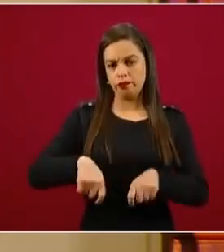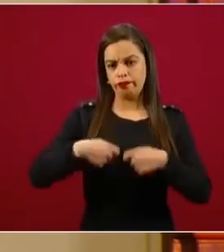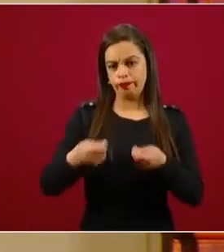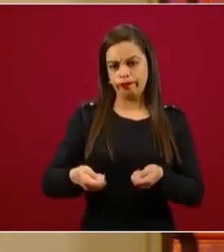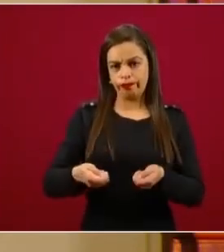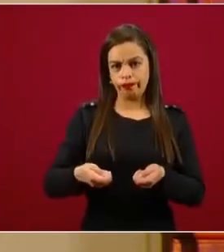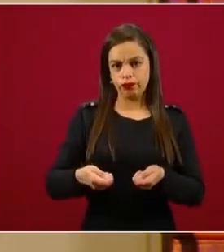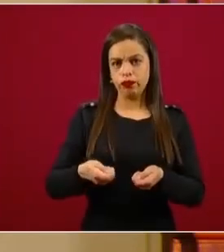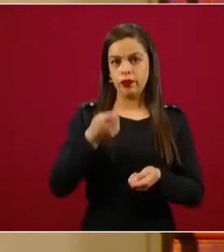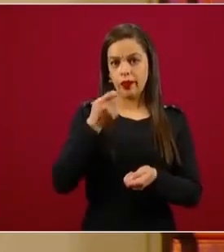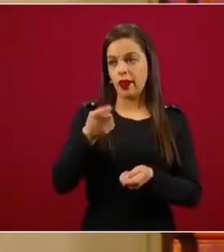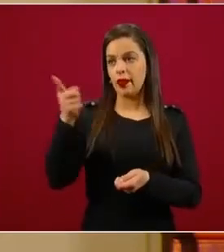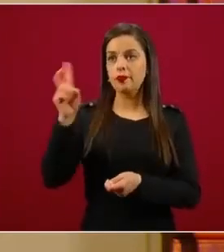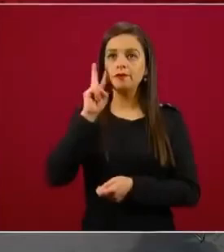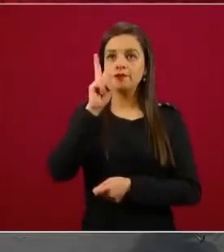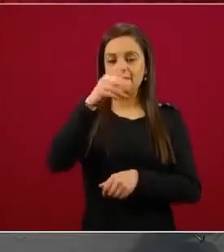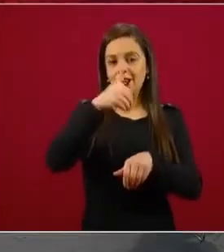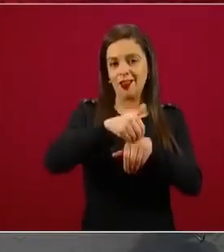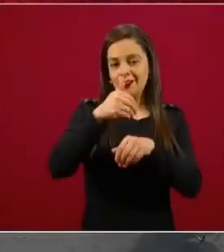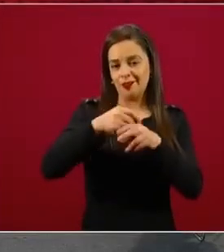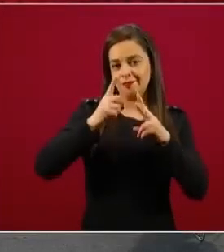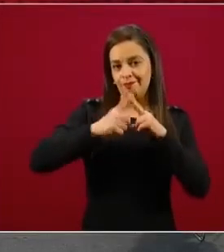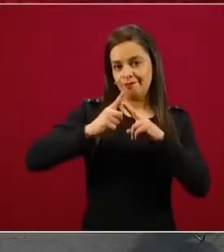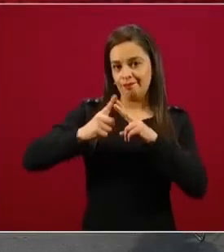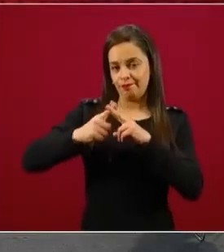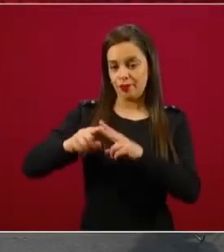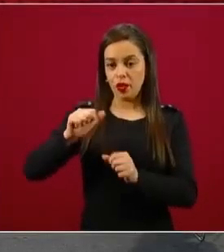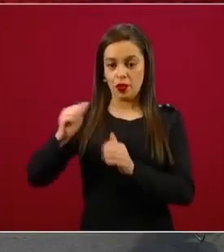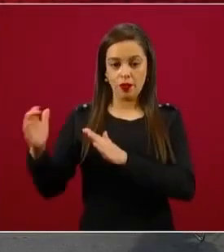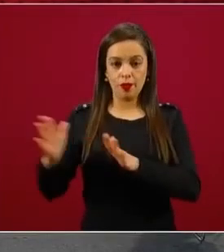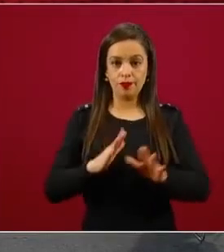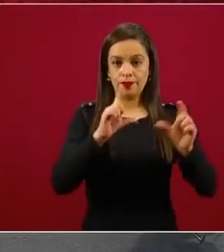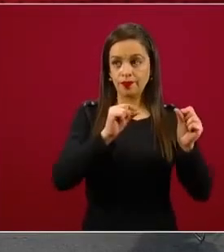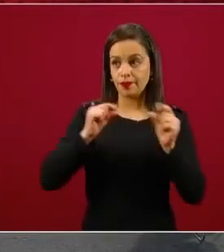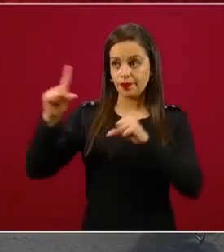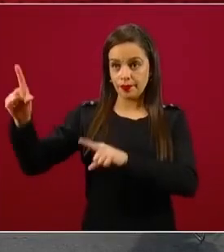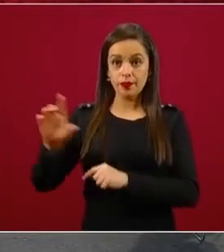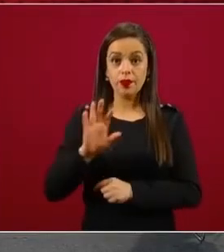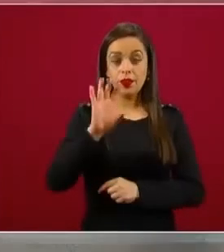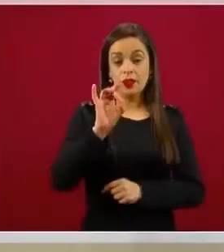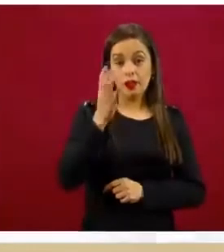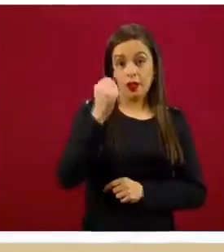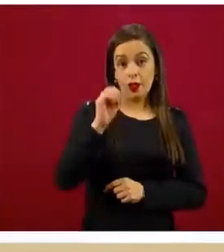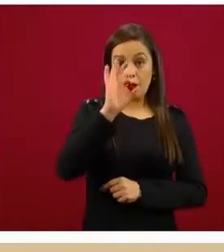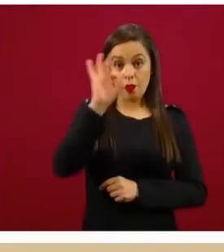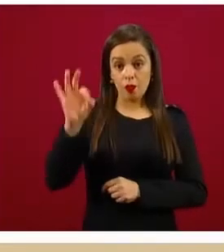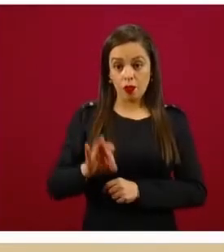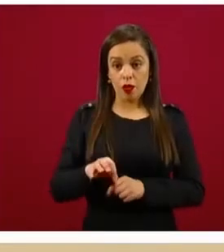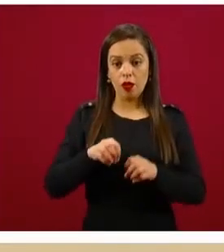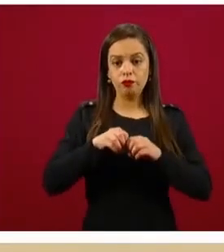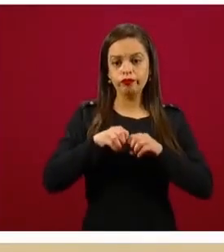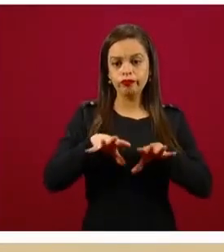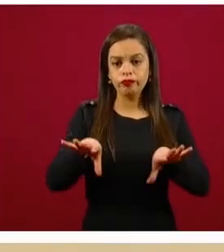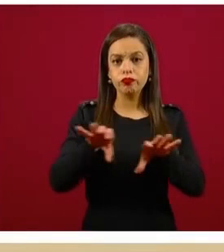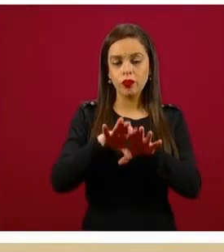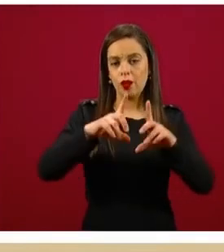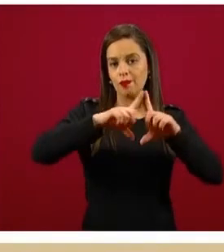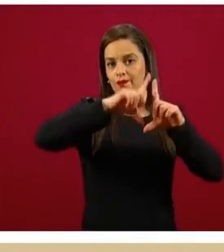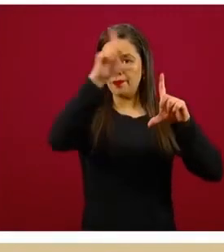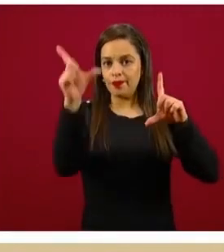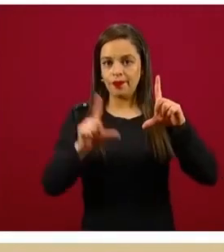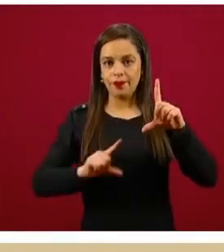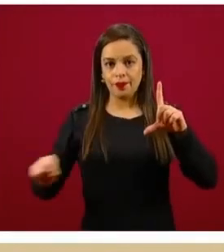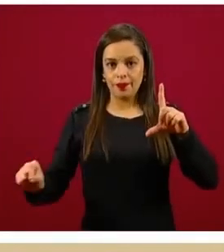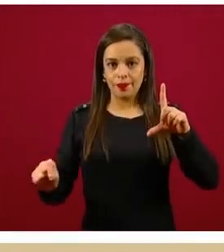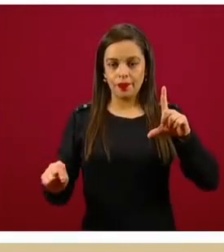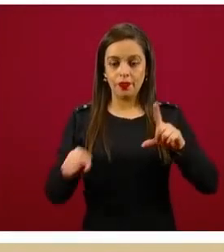estos números. En la siguiente diapositiva veremos ese 39% distribuido a nivel nacional. Vemos